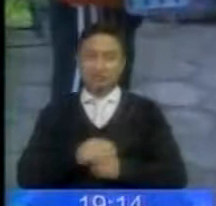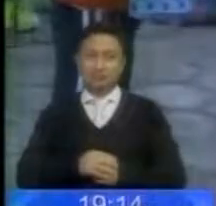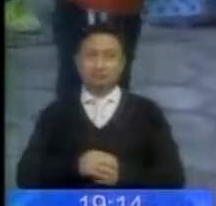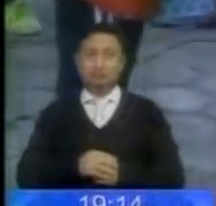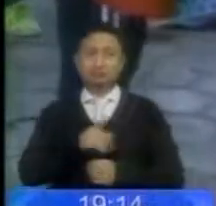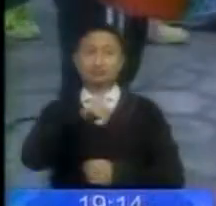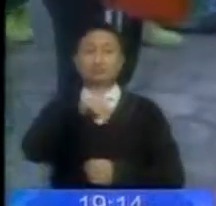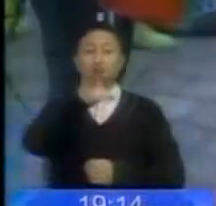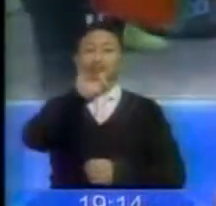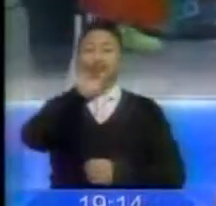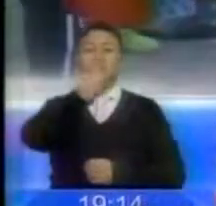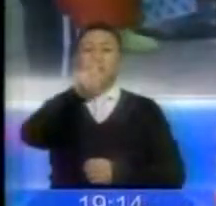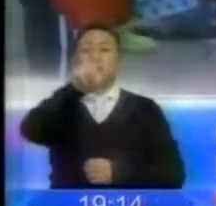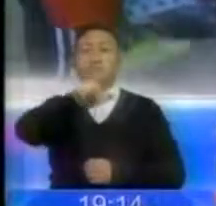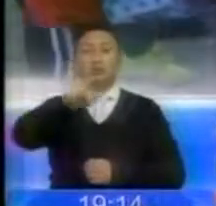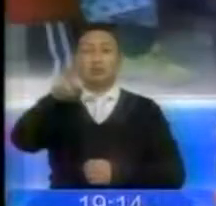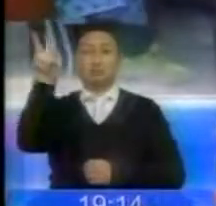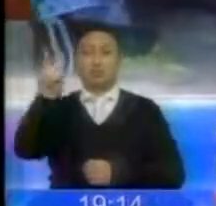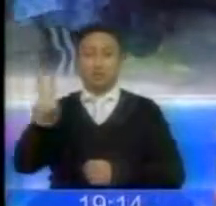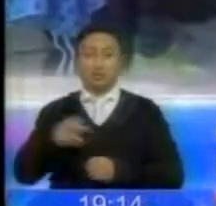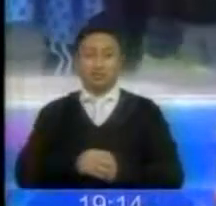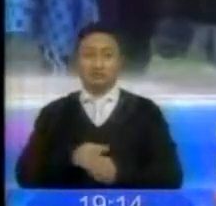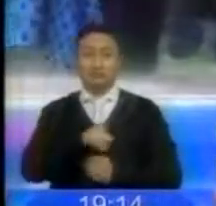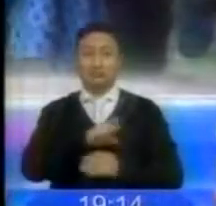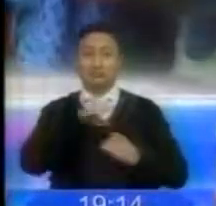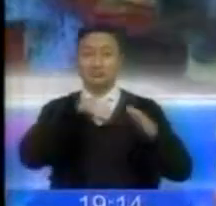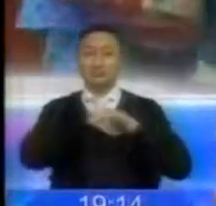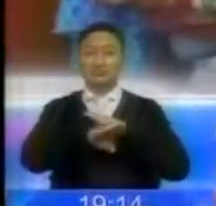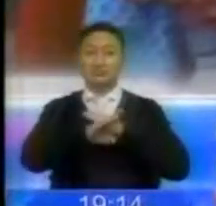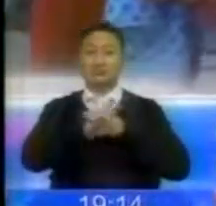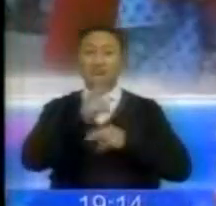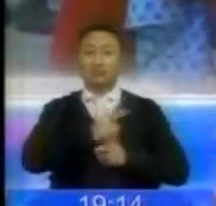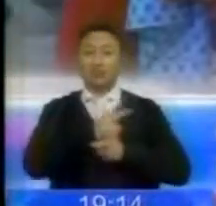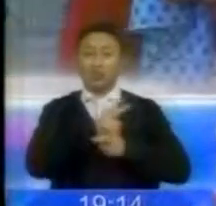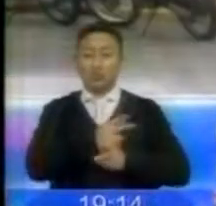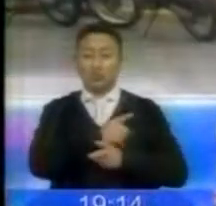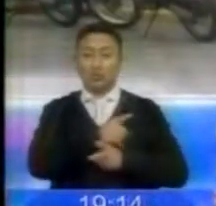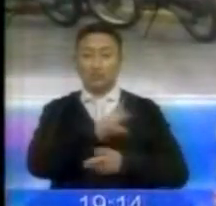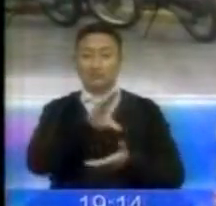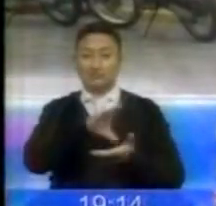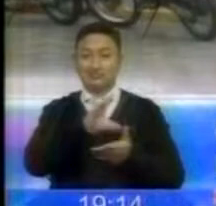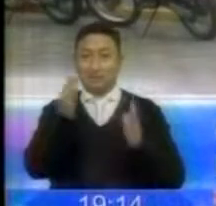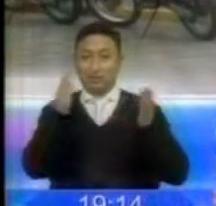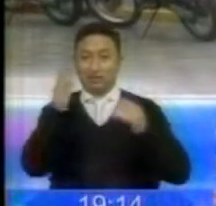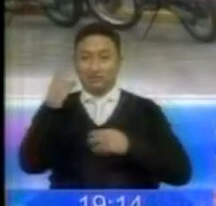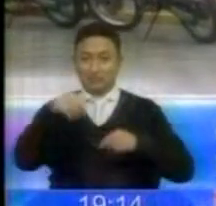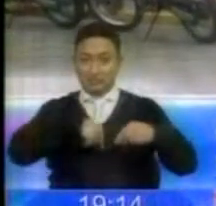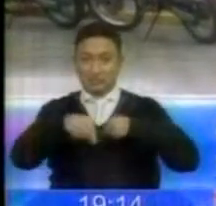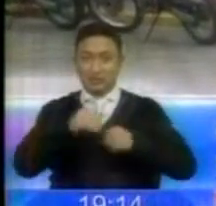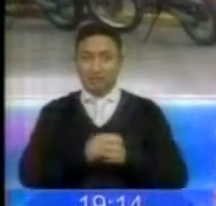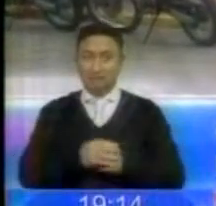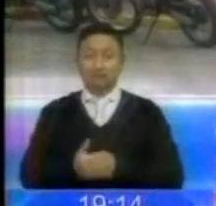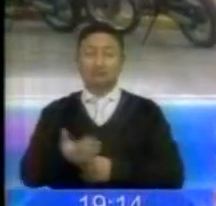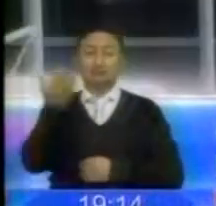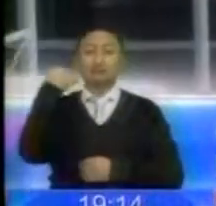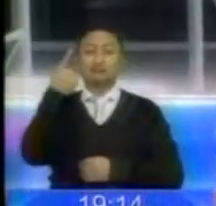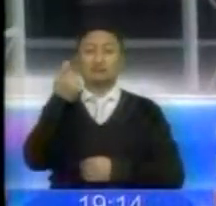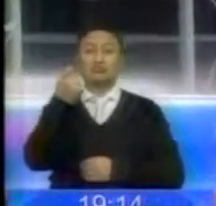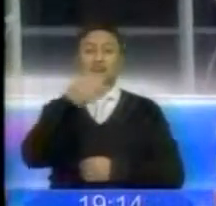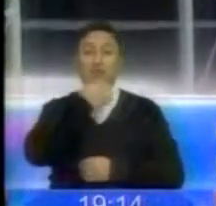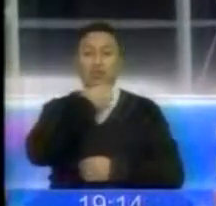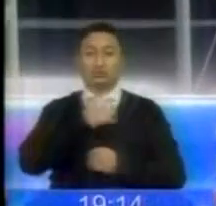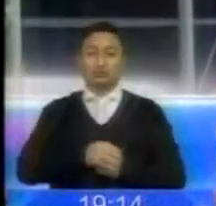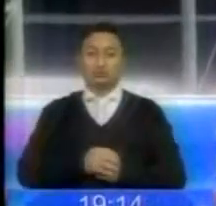194 ciudadanos venezolanos quienes ingresaron a los 6 de los 8 centros temporales de tránsito desde el pasado 11 de agosto